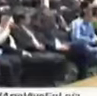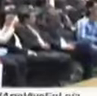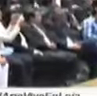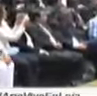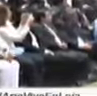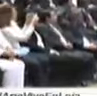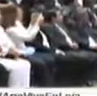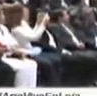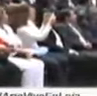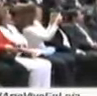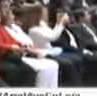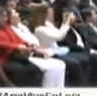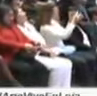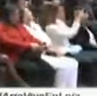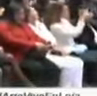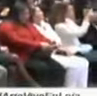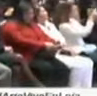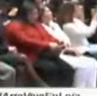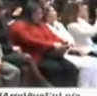Señor presidente de la República,